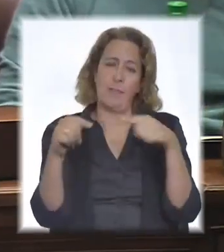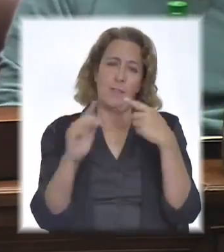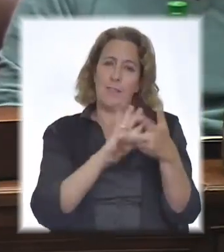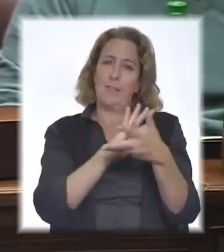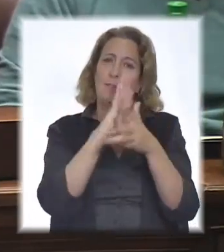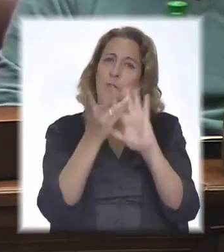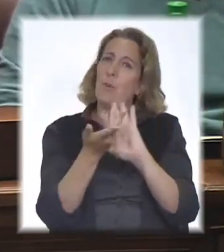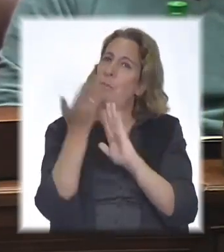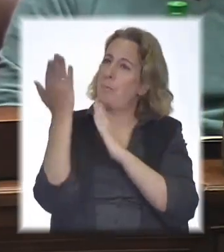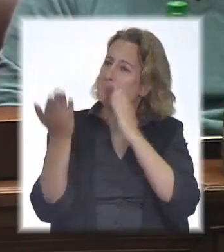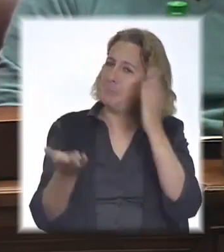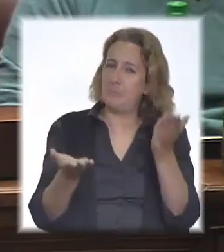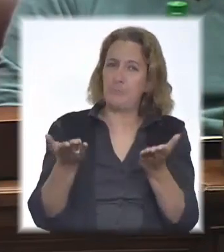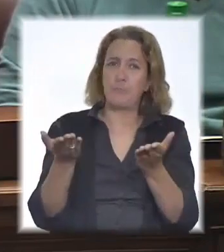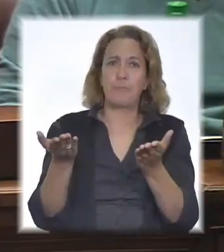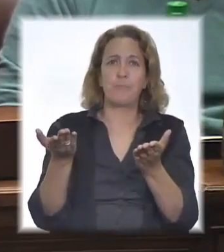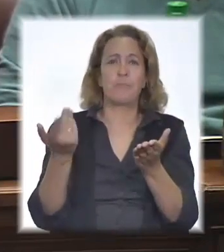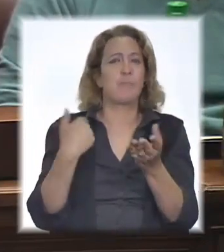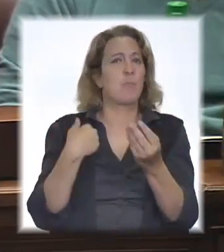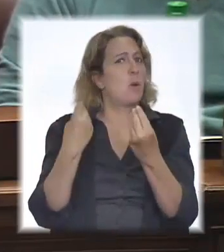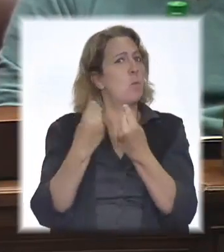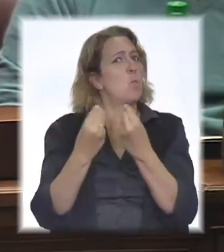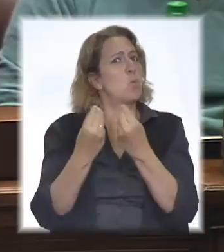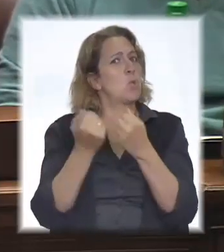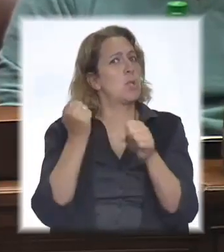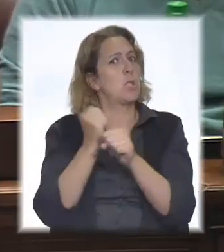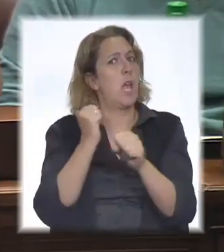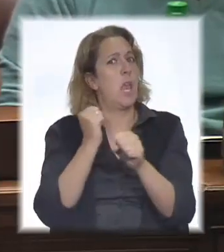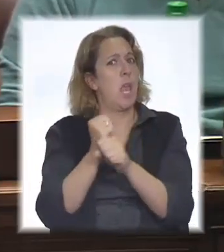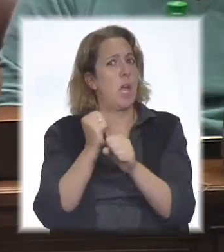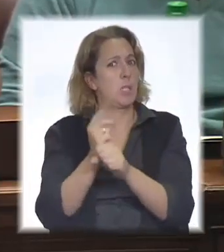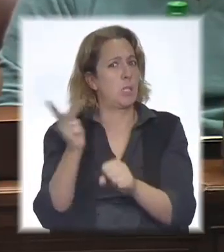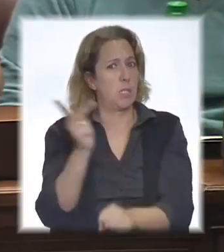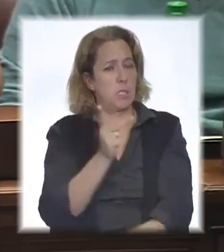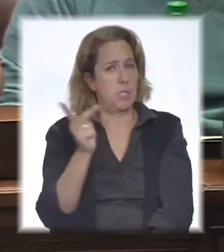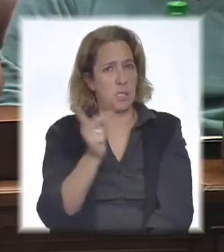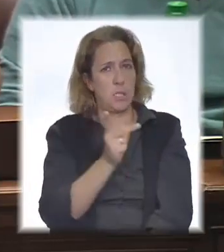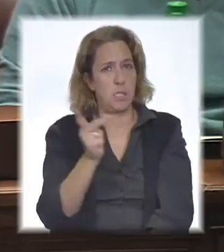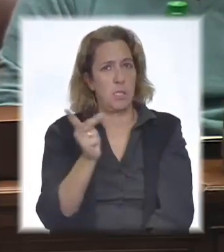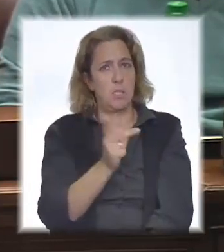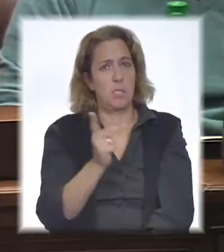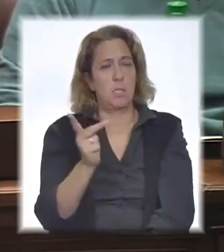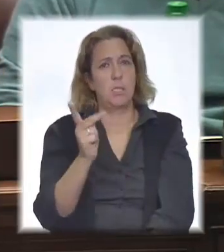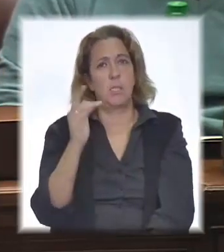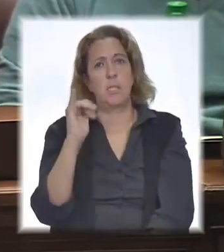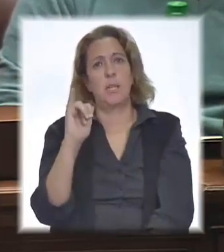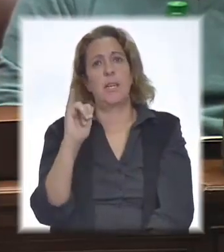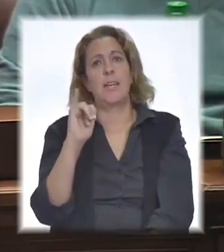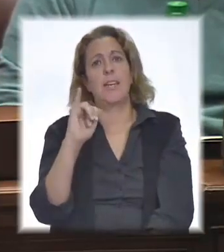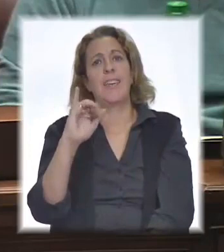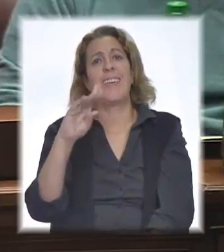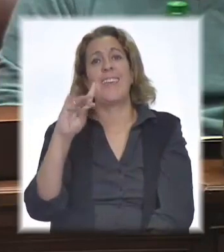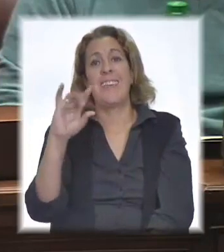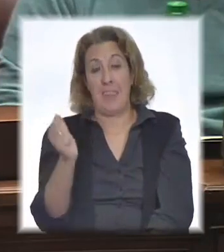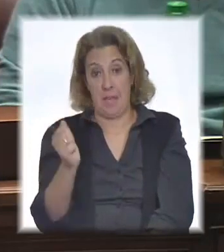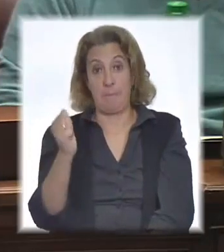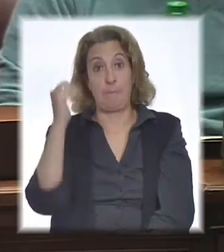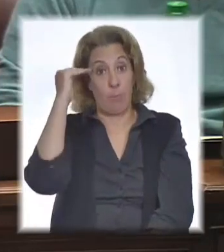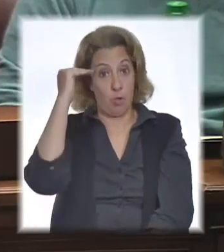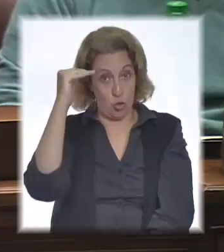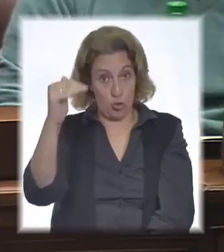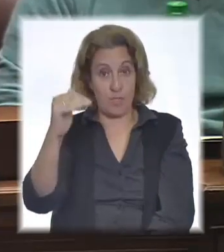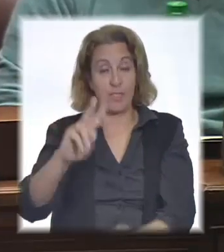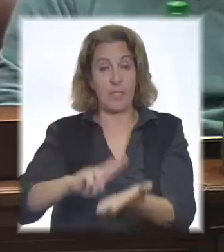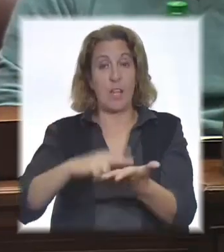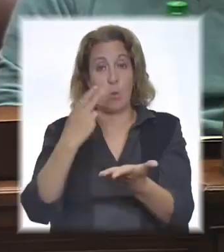por la enorme cantidad de tareas que desarrollaron por ejemplo idea fue docente fue traductora de